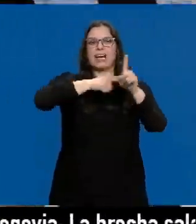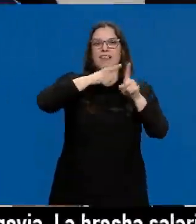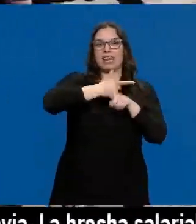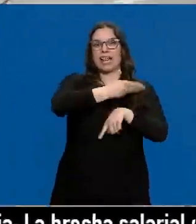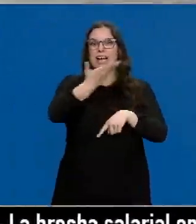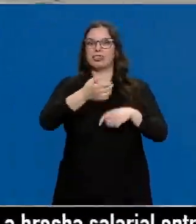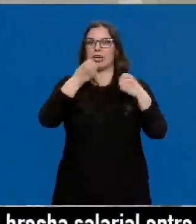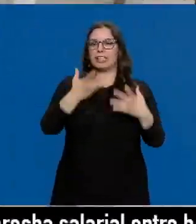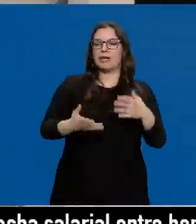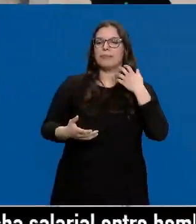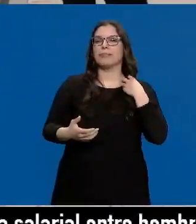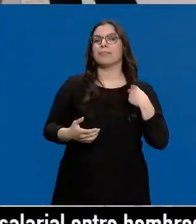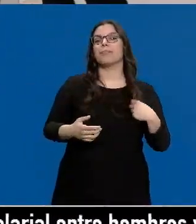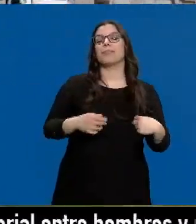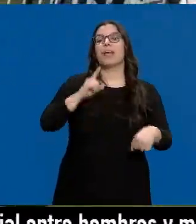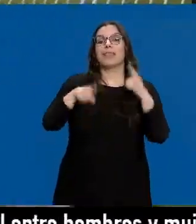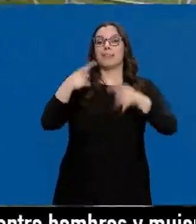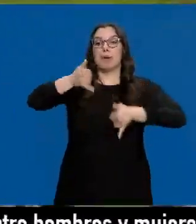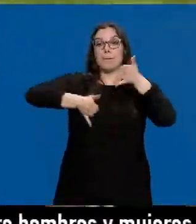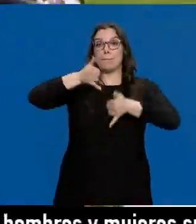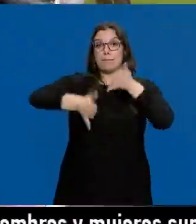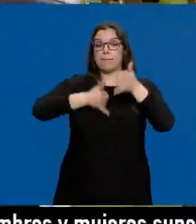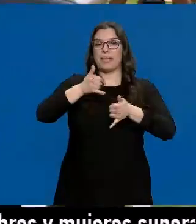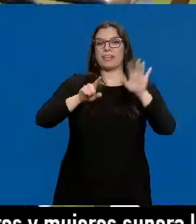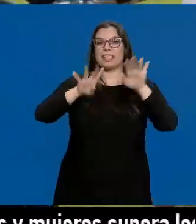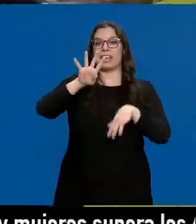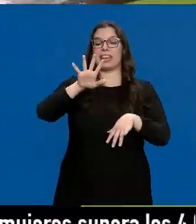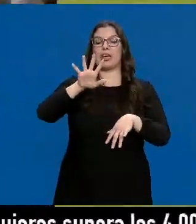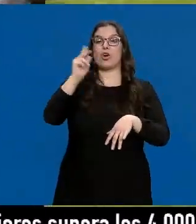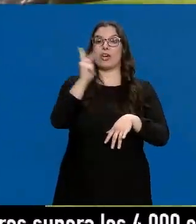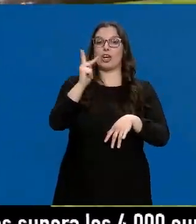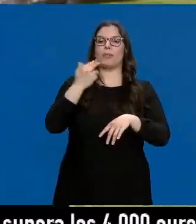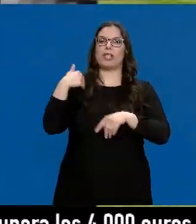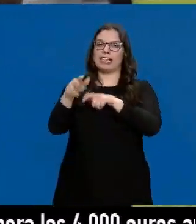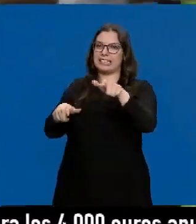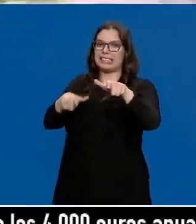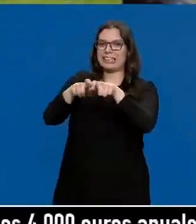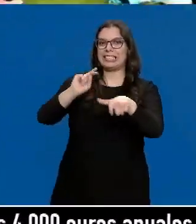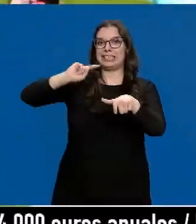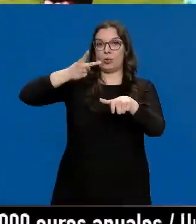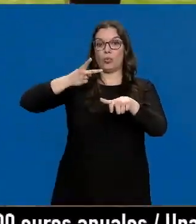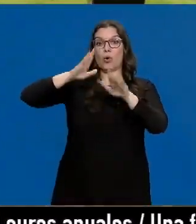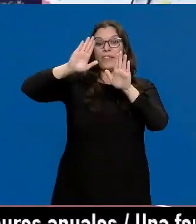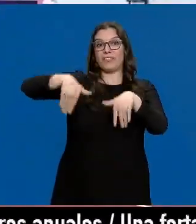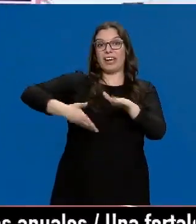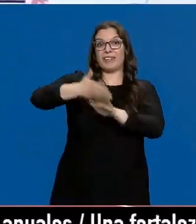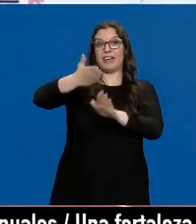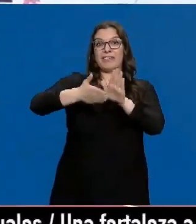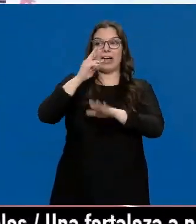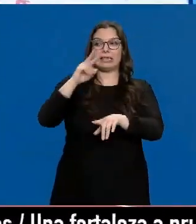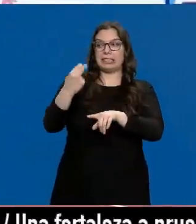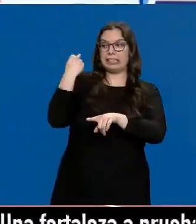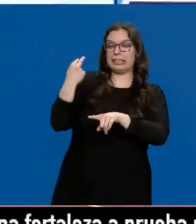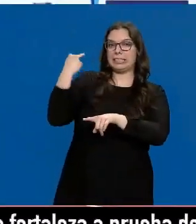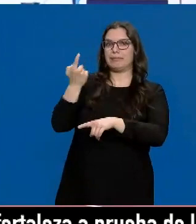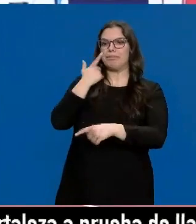de compañeros. En los 65 kilómetros de bici conseguía ya atar la segunda plaza y en el último tramo de carrera miraba más a los rivales que venían por